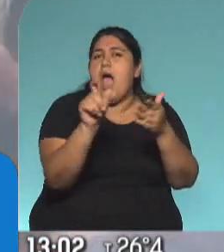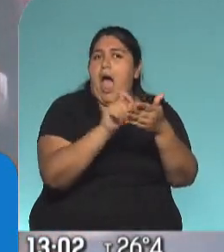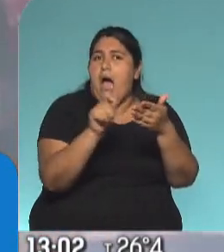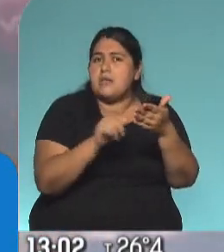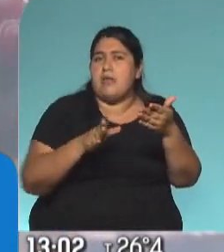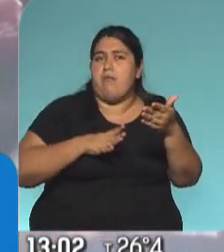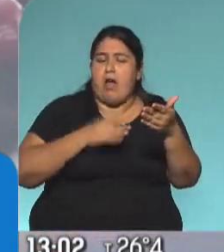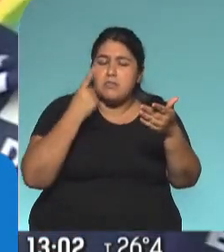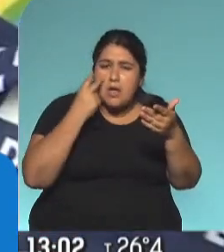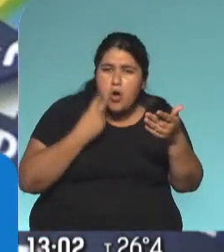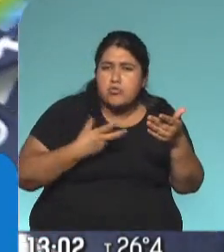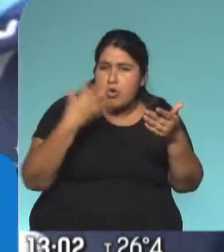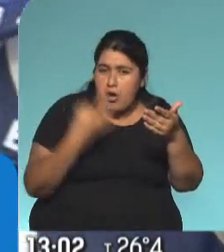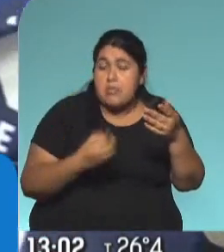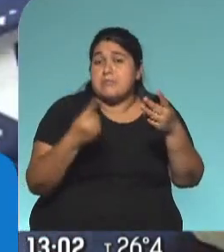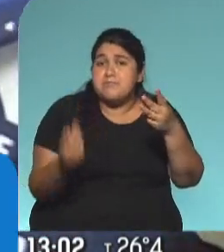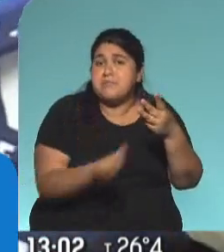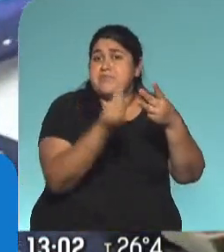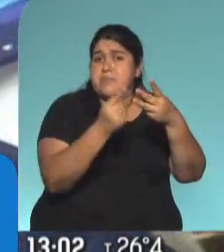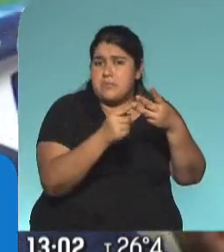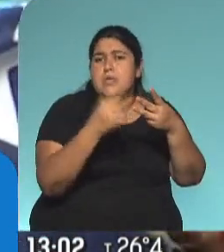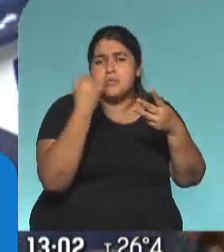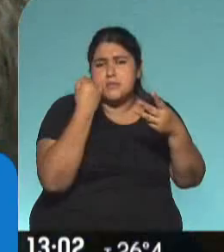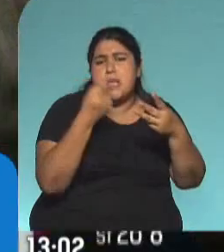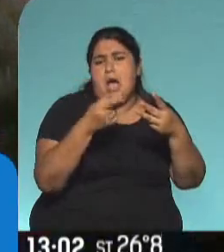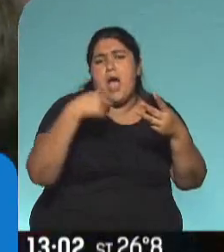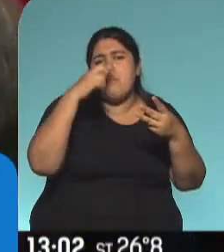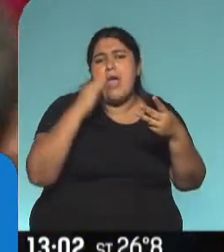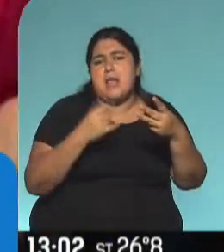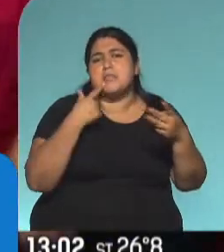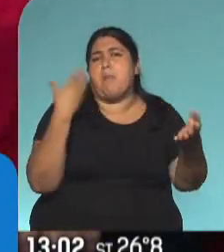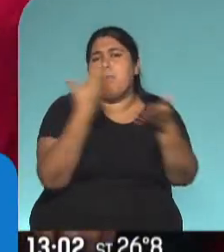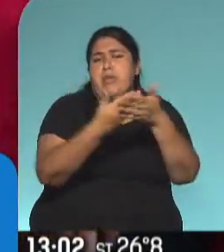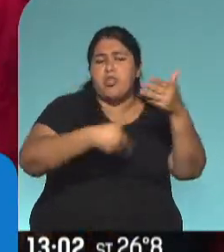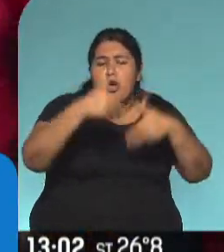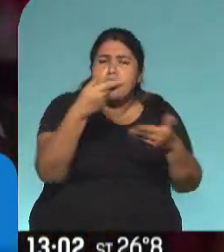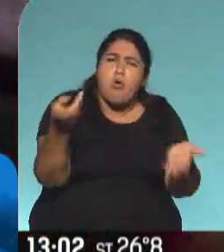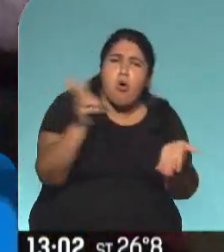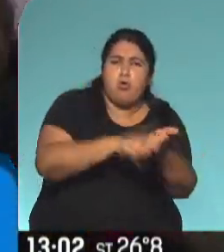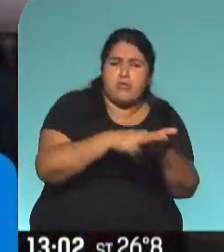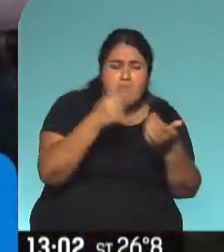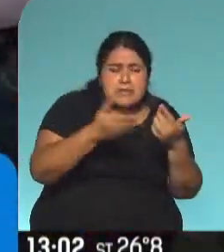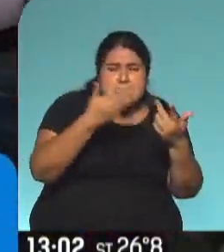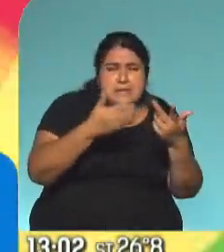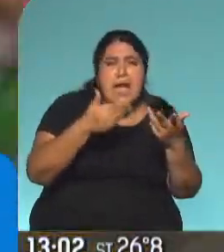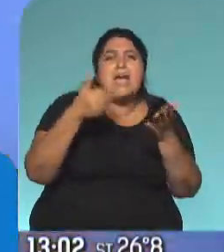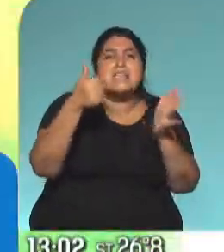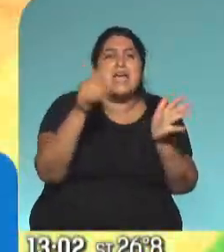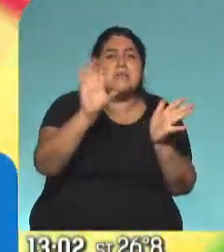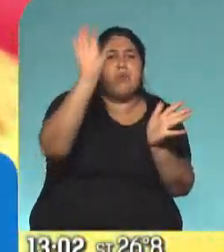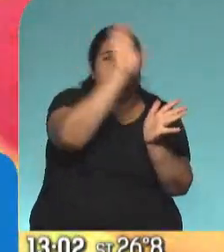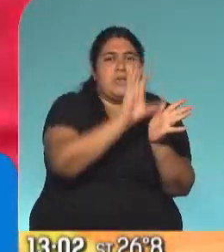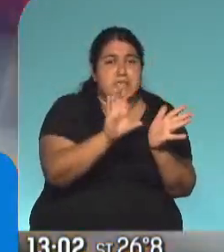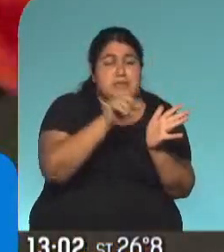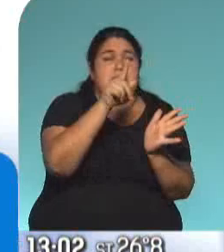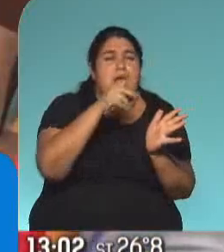sin revisar, por lo que Pérez ya anunció que pedirá una auditoría y un conteo voto a voto en 6 provincias, en las que